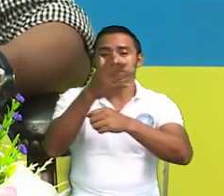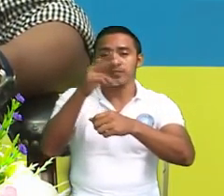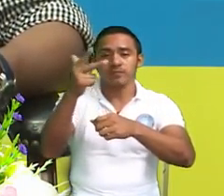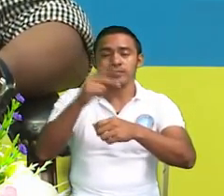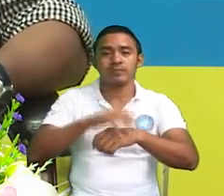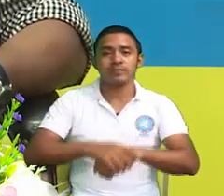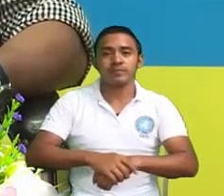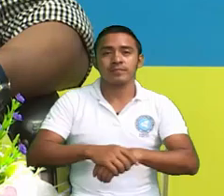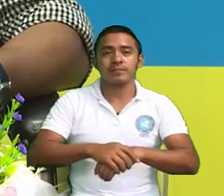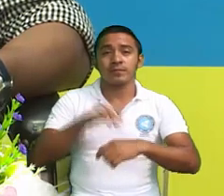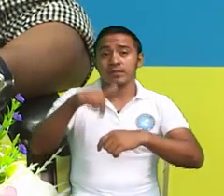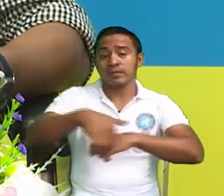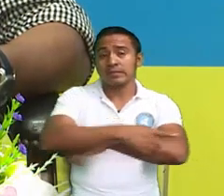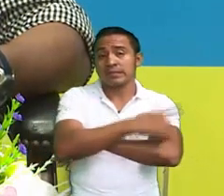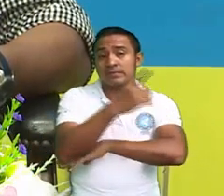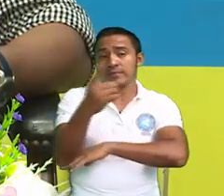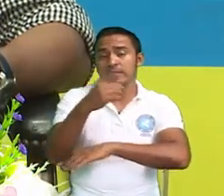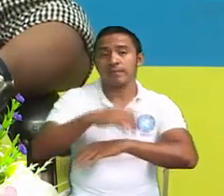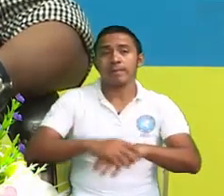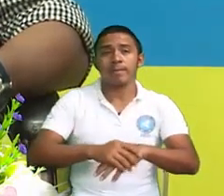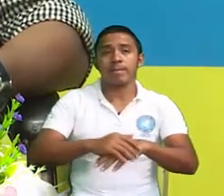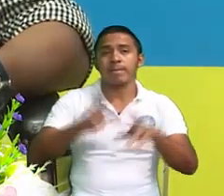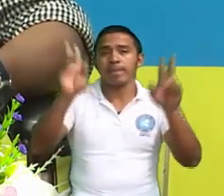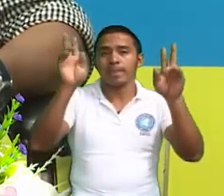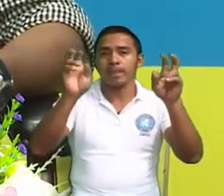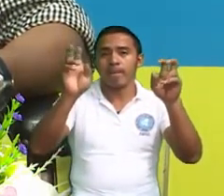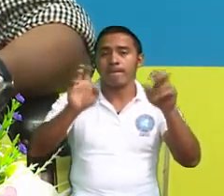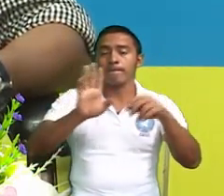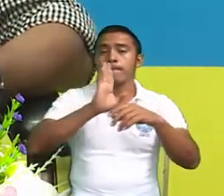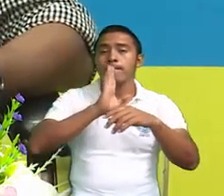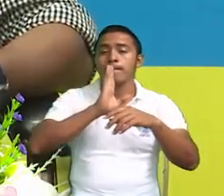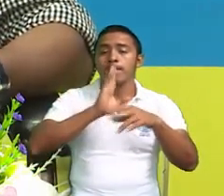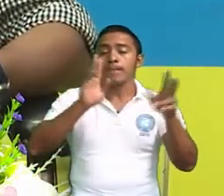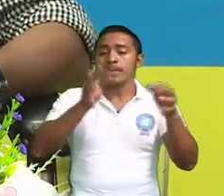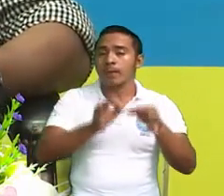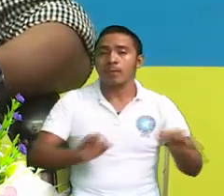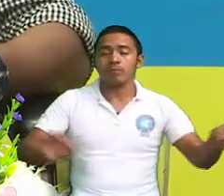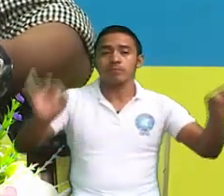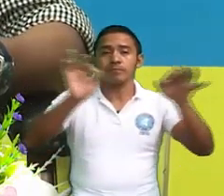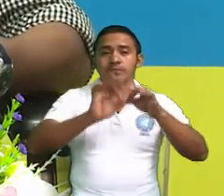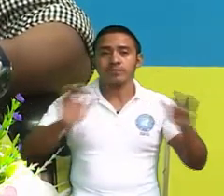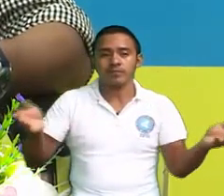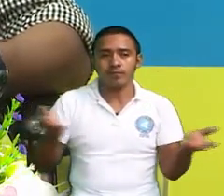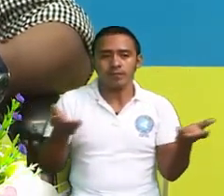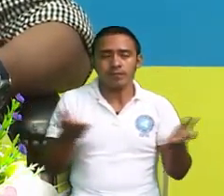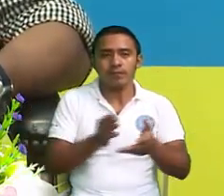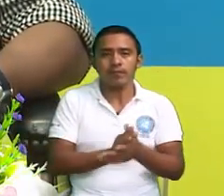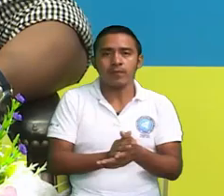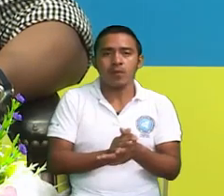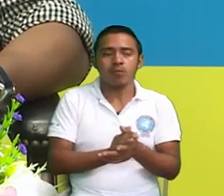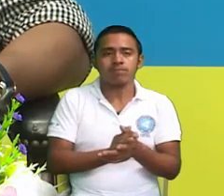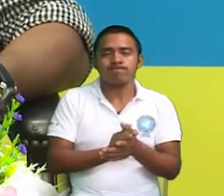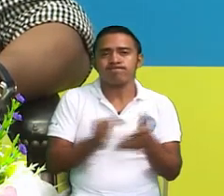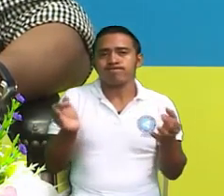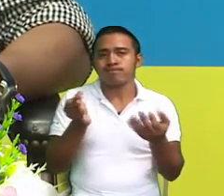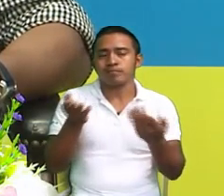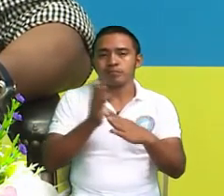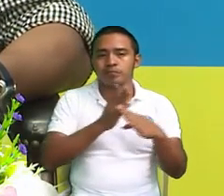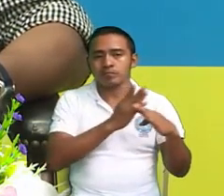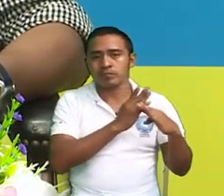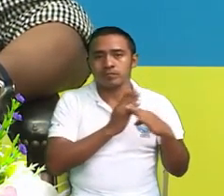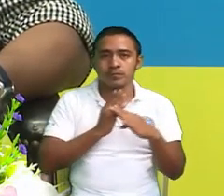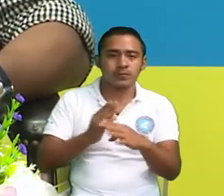98. El día de hoy vamos a estar conversando sobre un tema coyuntural. Pues vamos a hablar de las medidas preventivas para prevenir